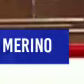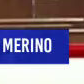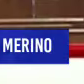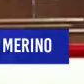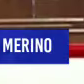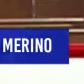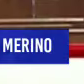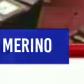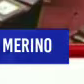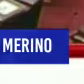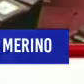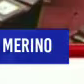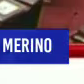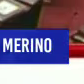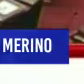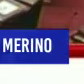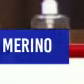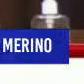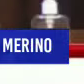Silencio, por favor, votación cerrada.